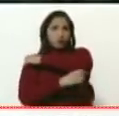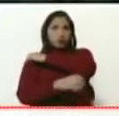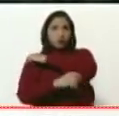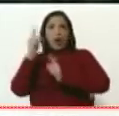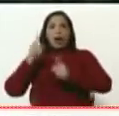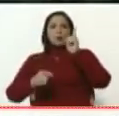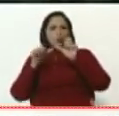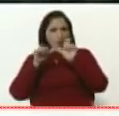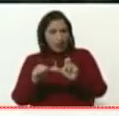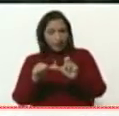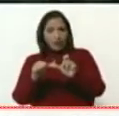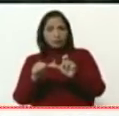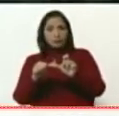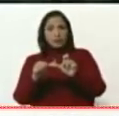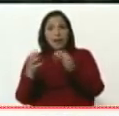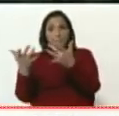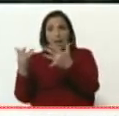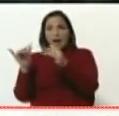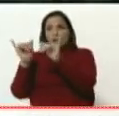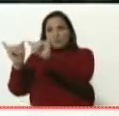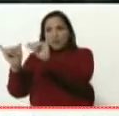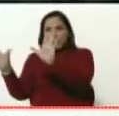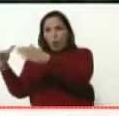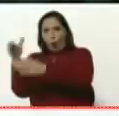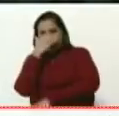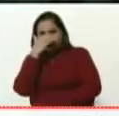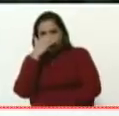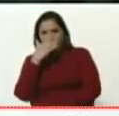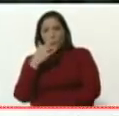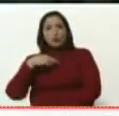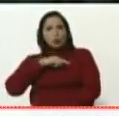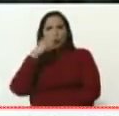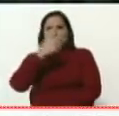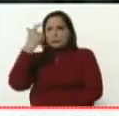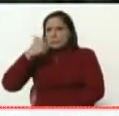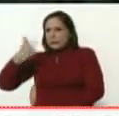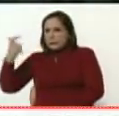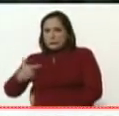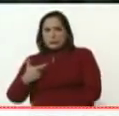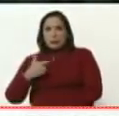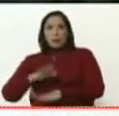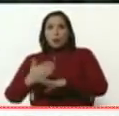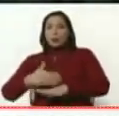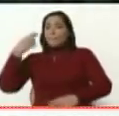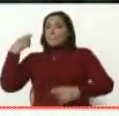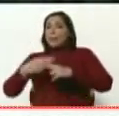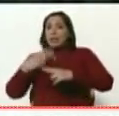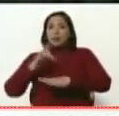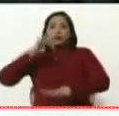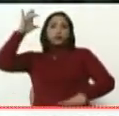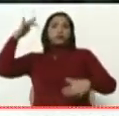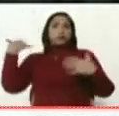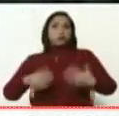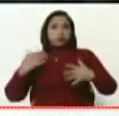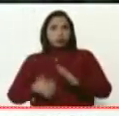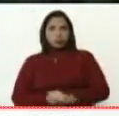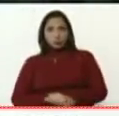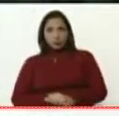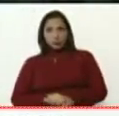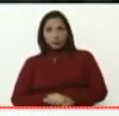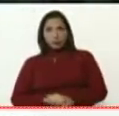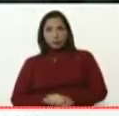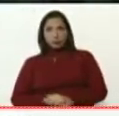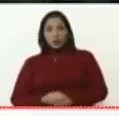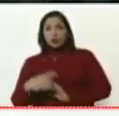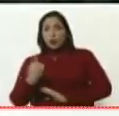algunos todavía en manos de estos facinerosos, los estamos buscando porque es de alta peligrosidad lo que tenían planeado, no solamente